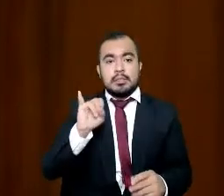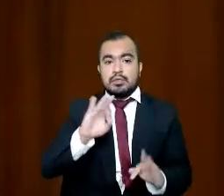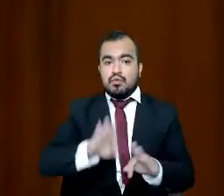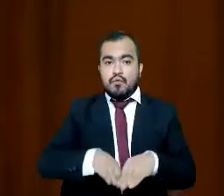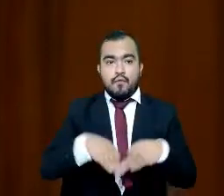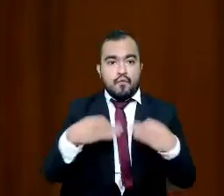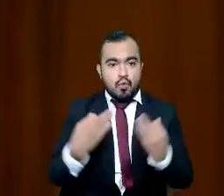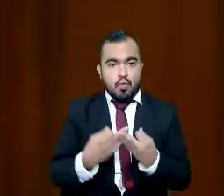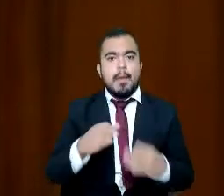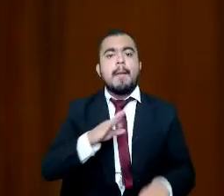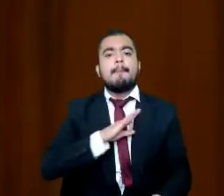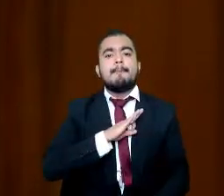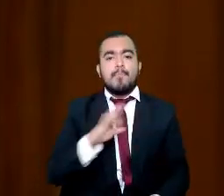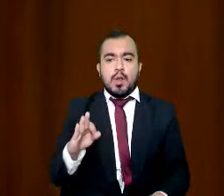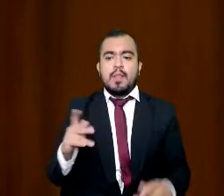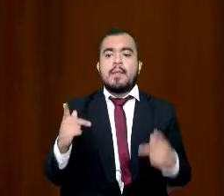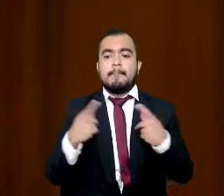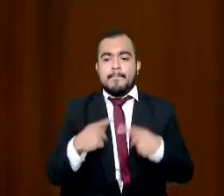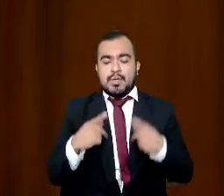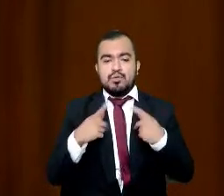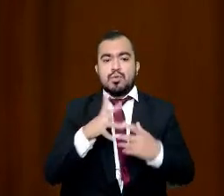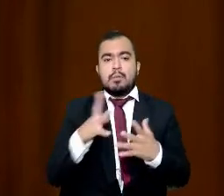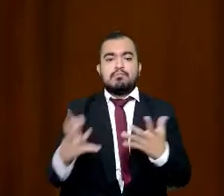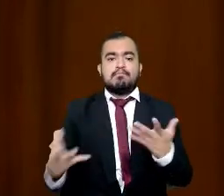haber incorporación de los transportistas al esquema.